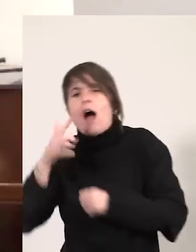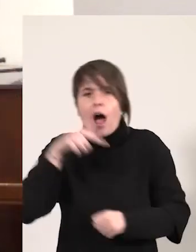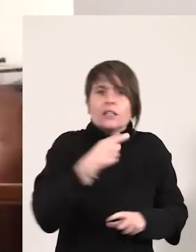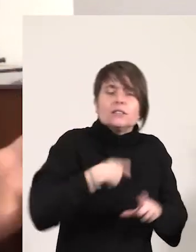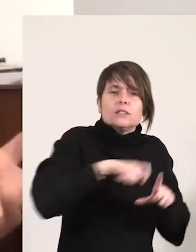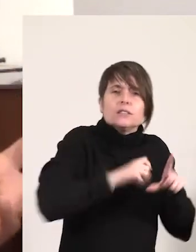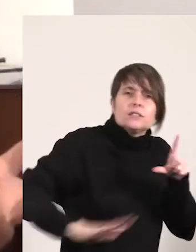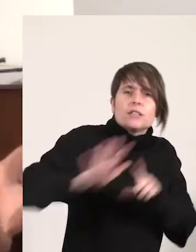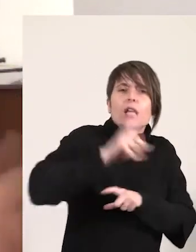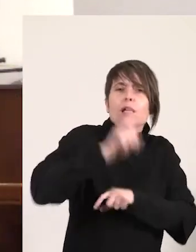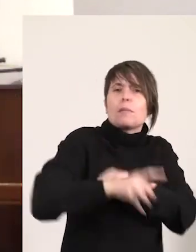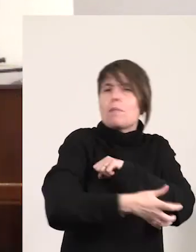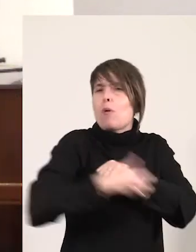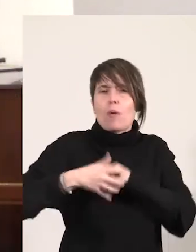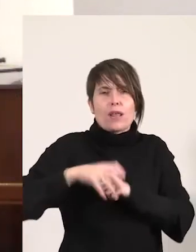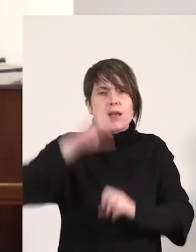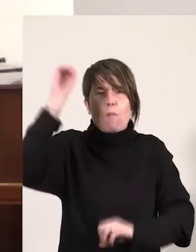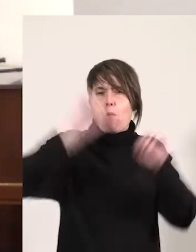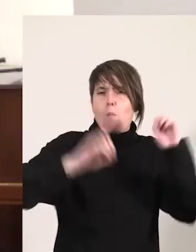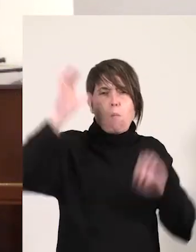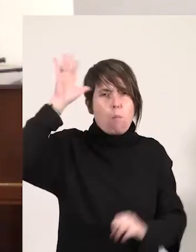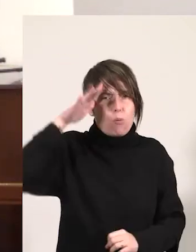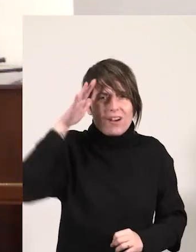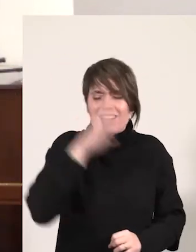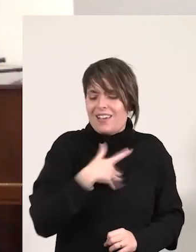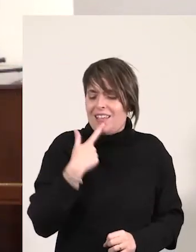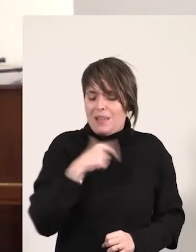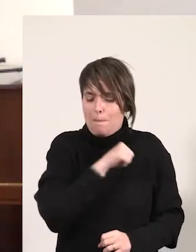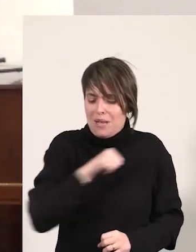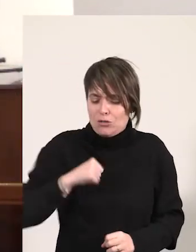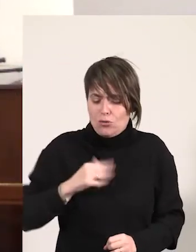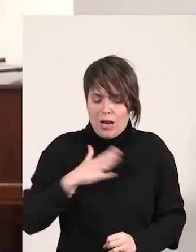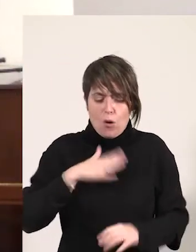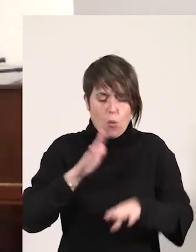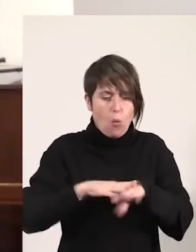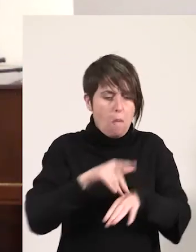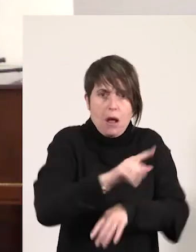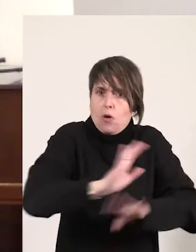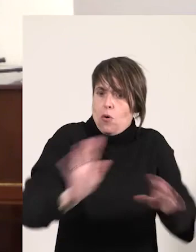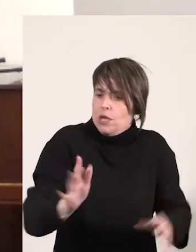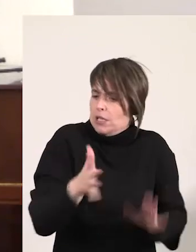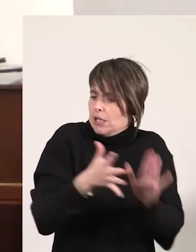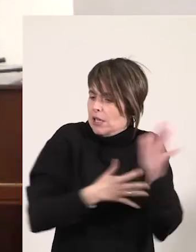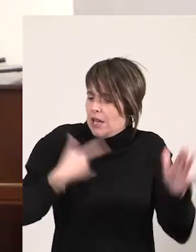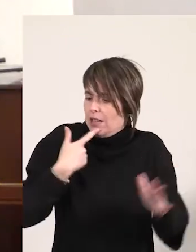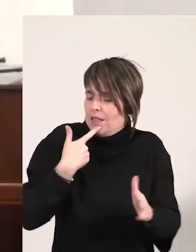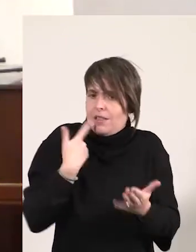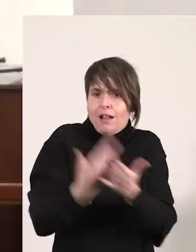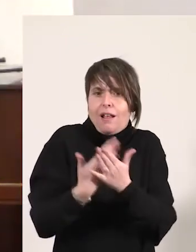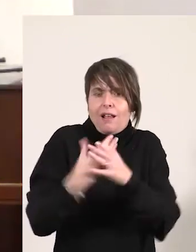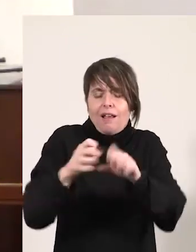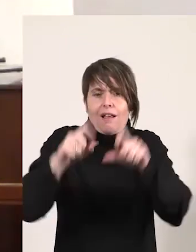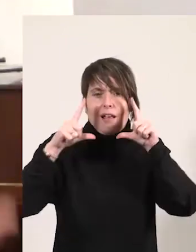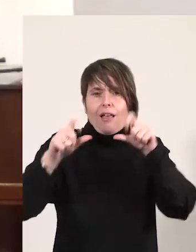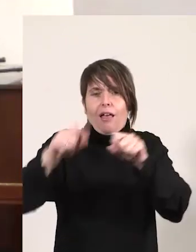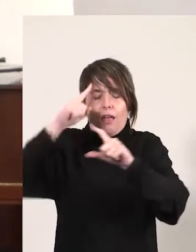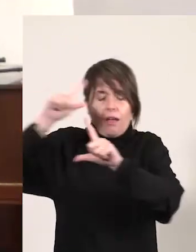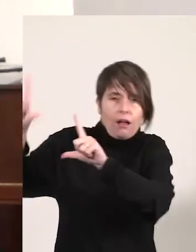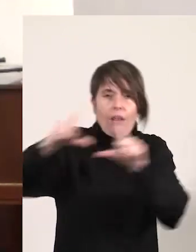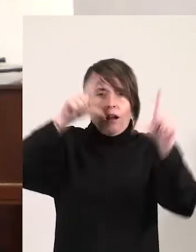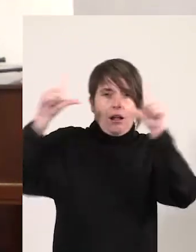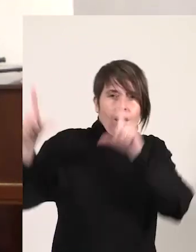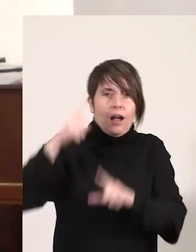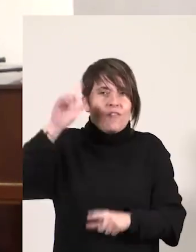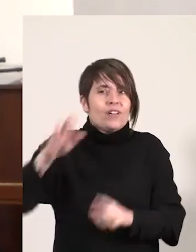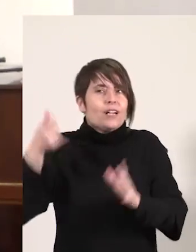fuera hay grandes calamidades cuando aquí tenemos unas bolsas de pobreza brutal, ¿no? Y tampoco es una cuestión personal, individual, ni culpa tuya, sino que es lo que nos